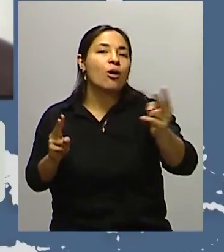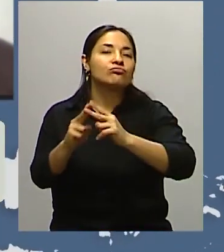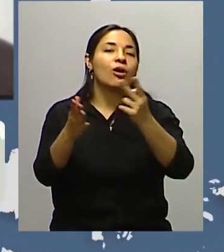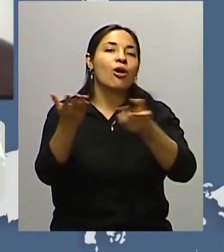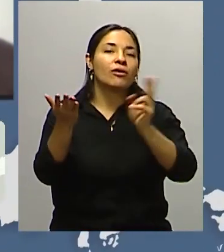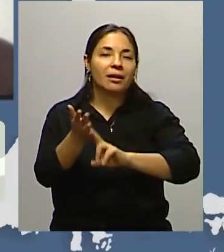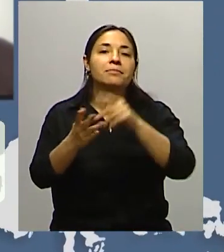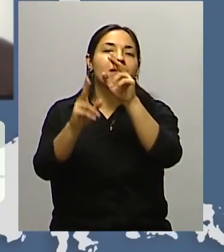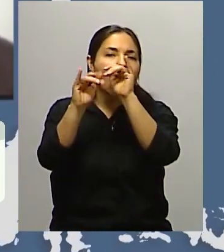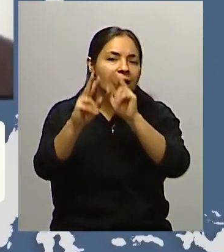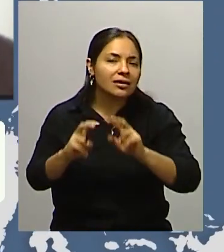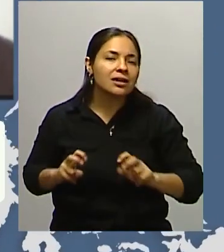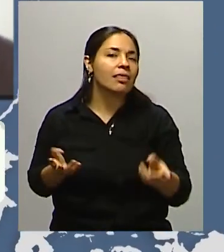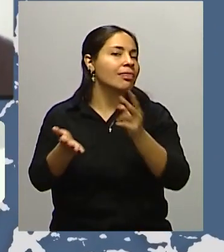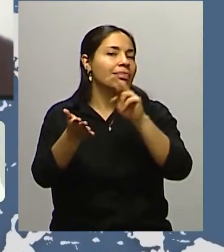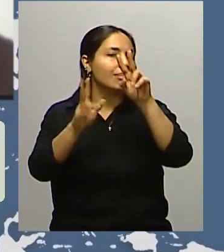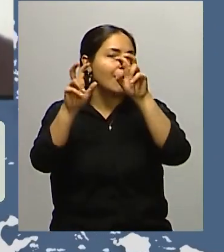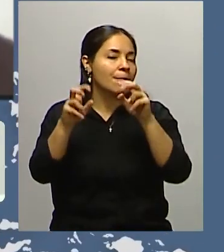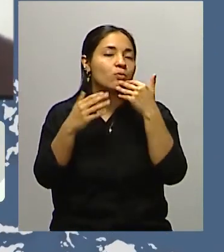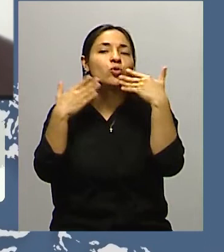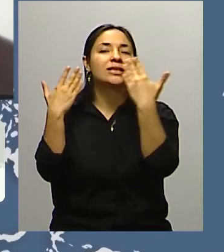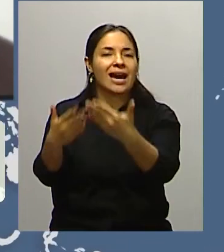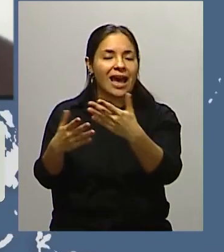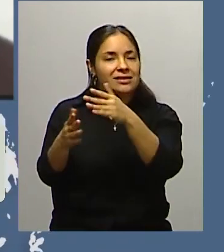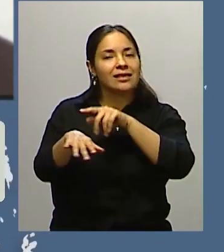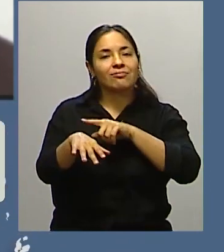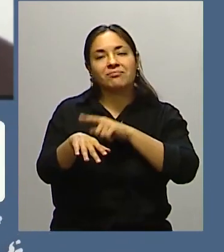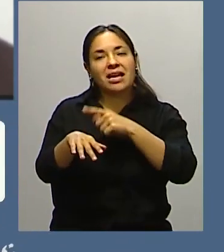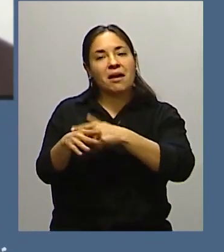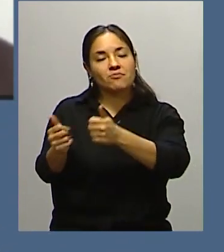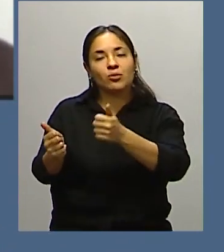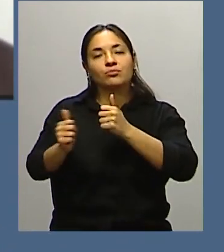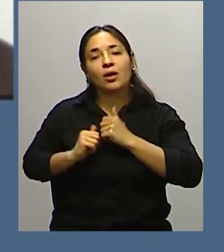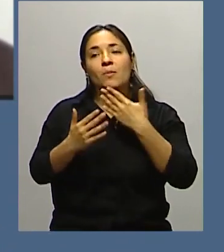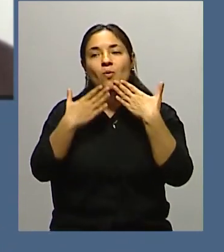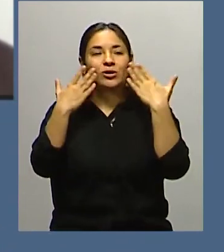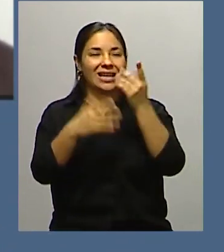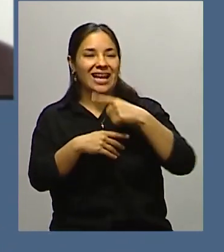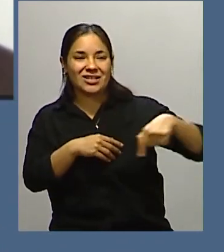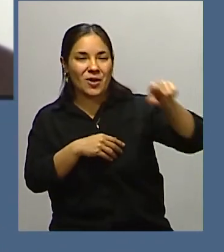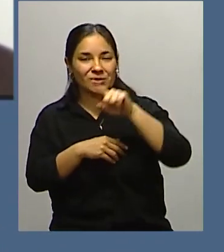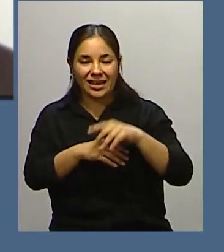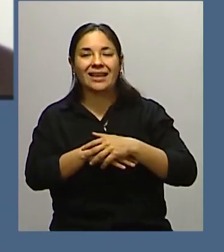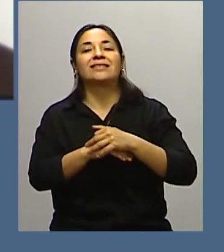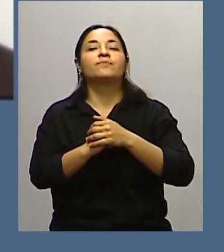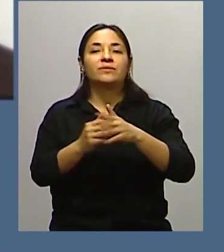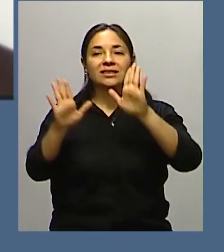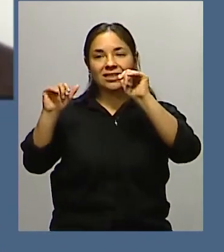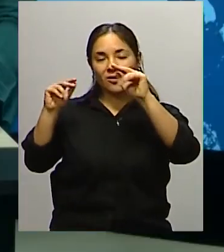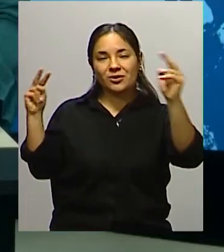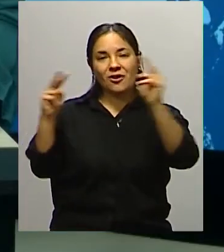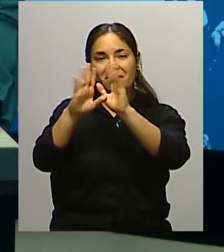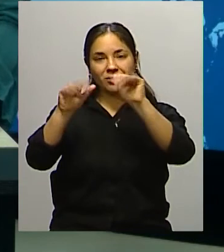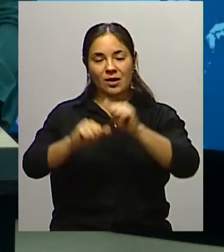analizando este y otros temas más. Así es que muchísimas gracias por su tiempo. Muy bien, buenas noches, que estén ustedes muy bien. Hasta la próxima, hasta luego. Chao, hasta luego.